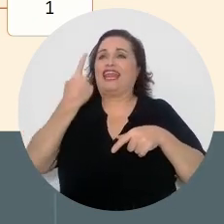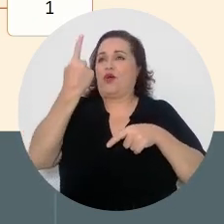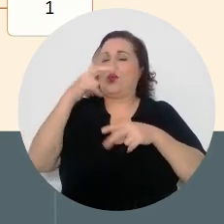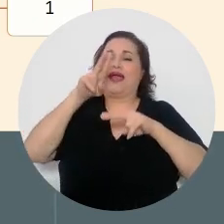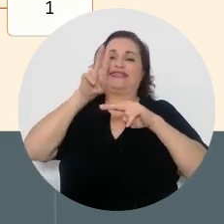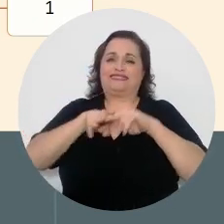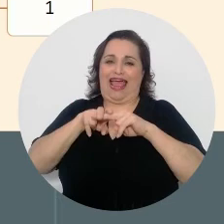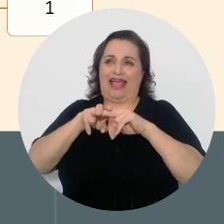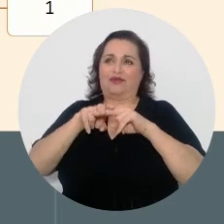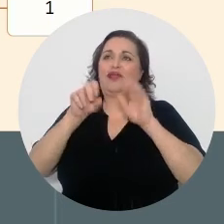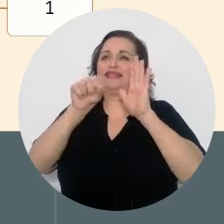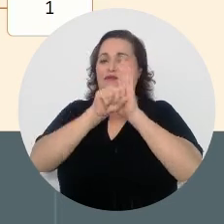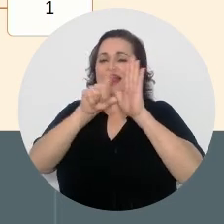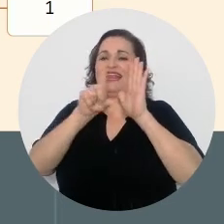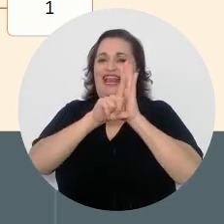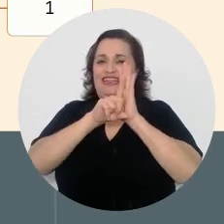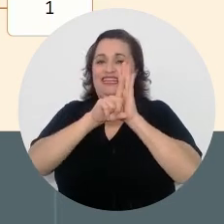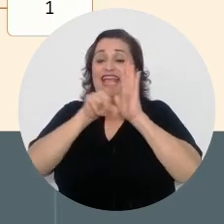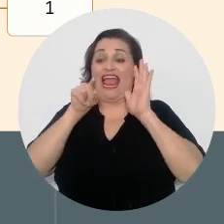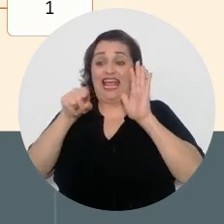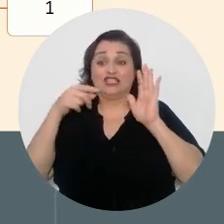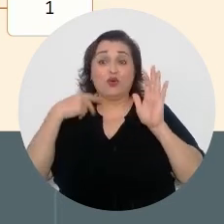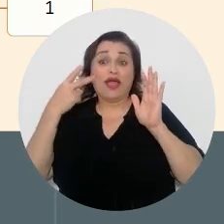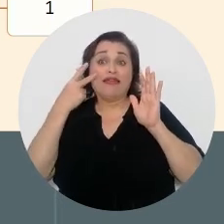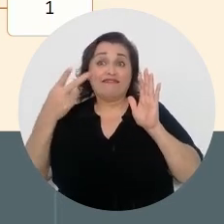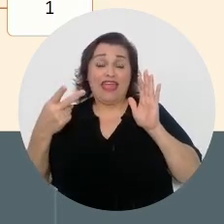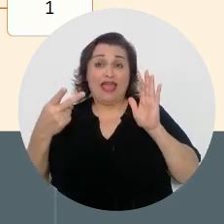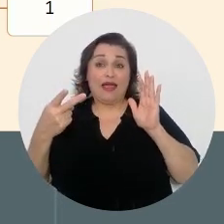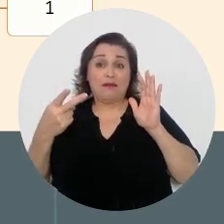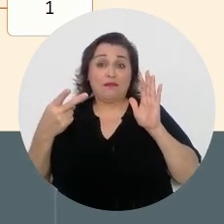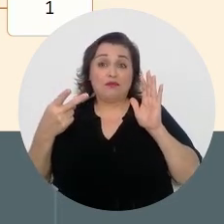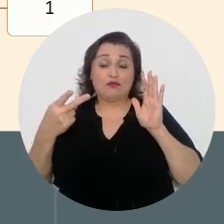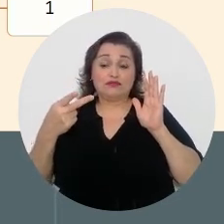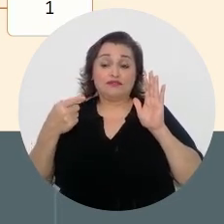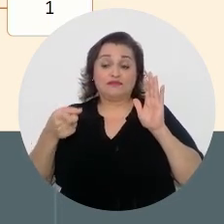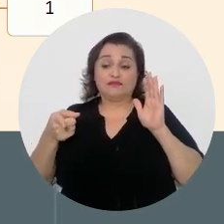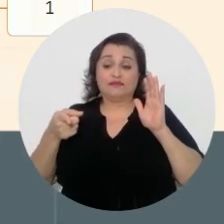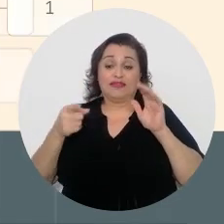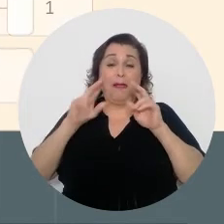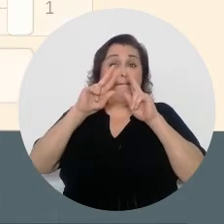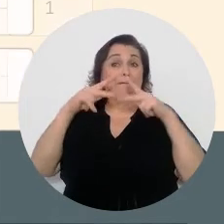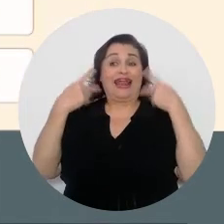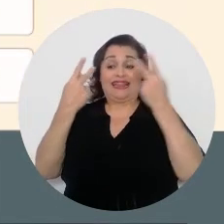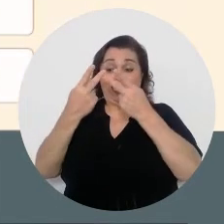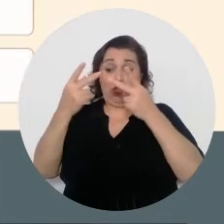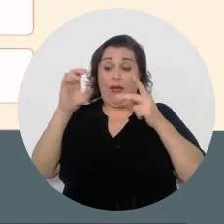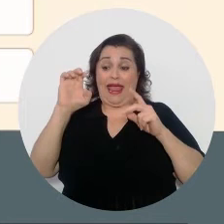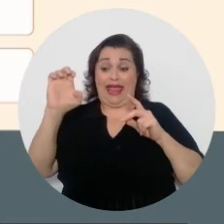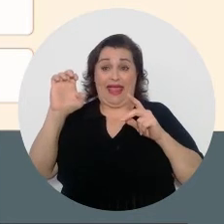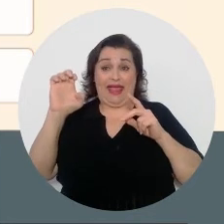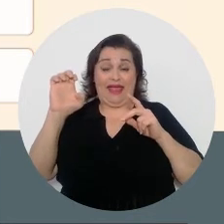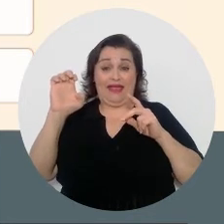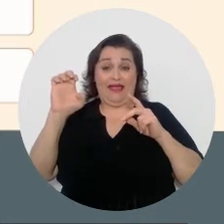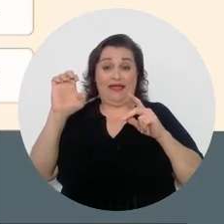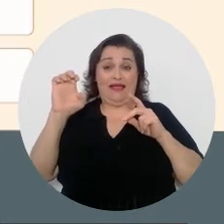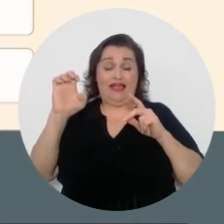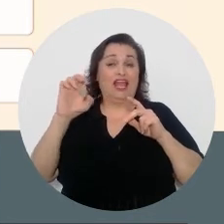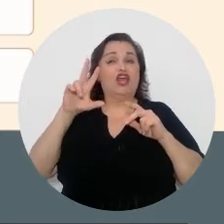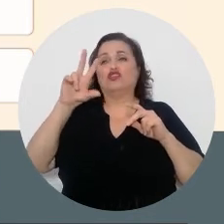obtiene un escaño. Esto que vemos aquí, y por supuesto, el partido